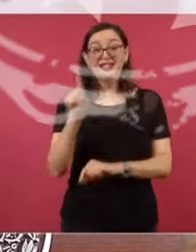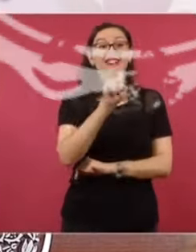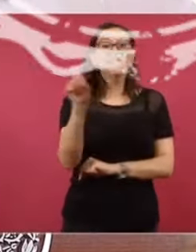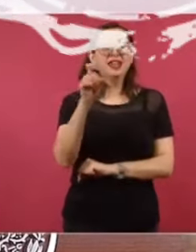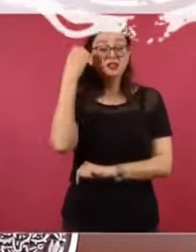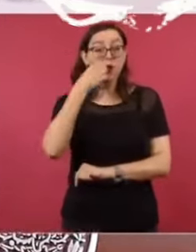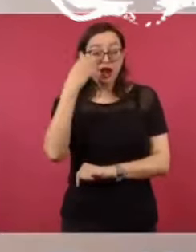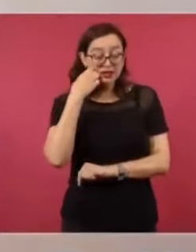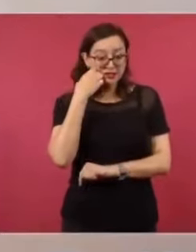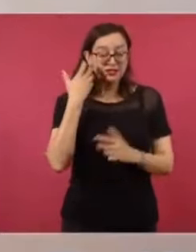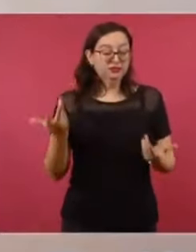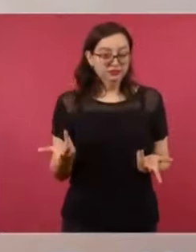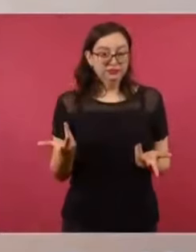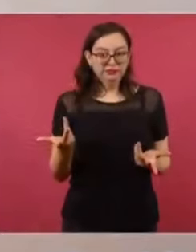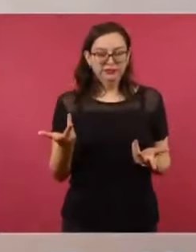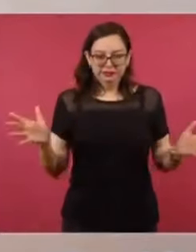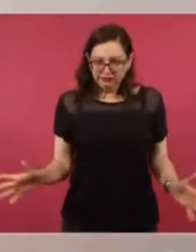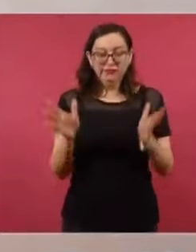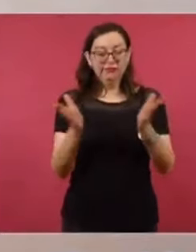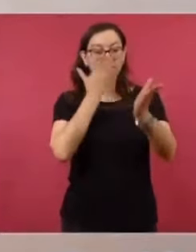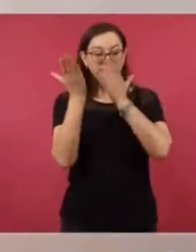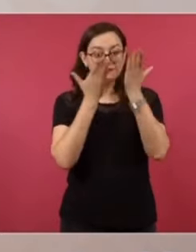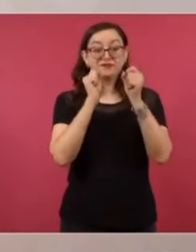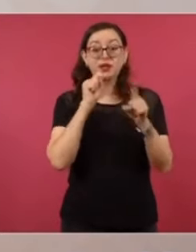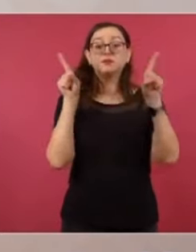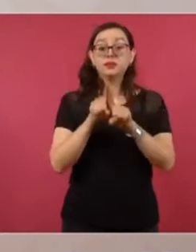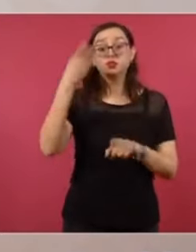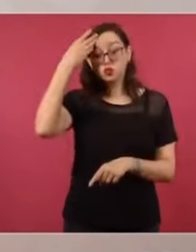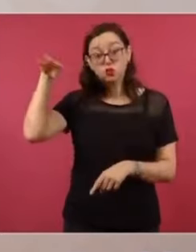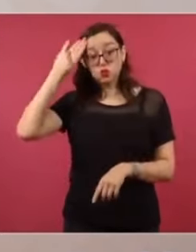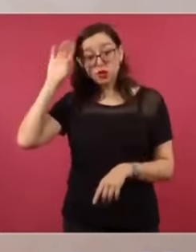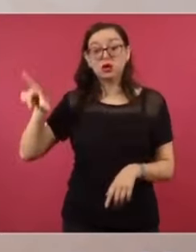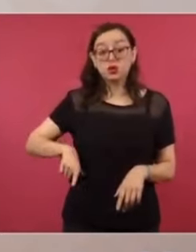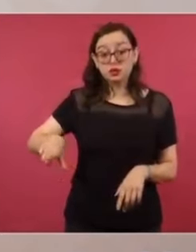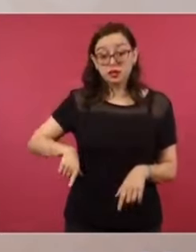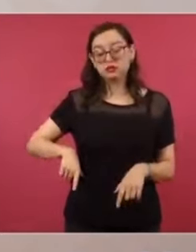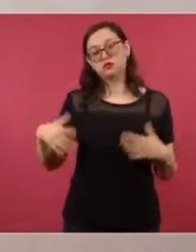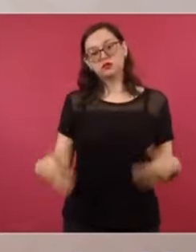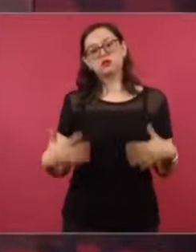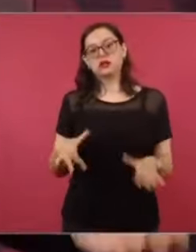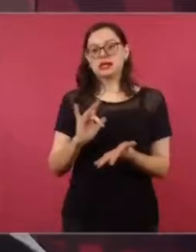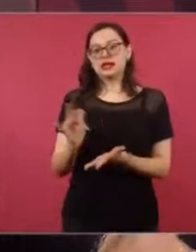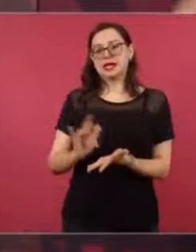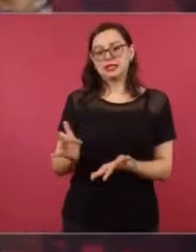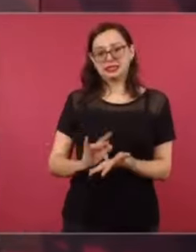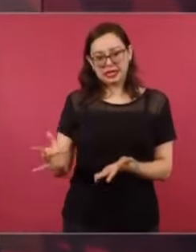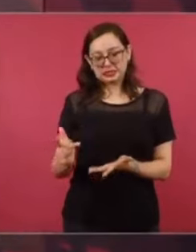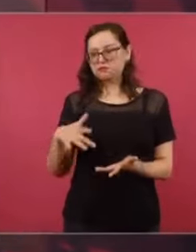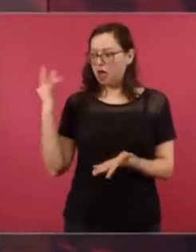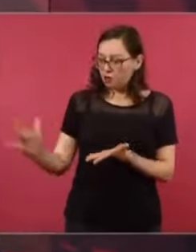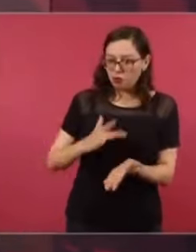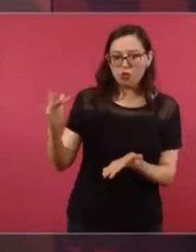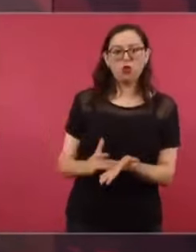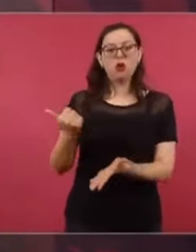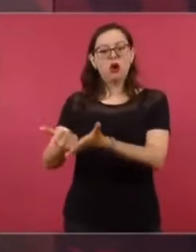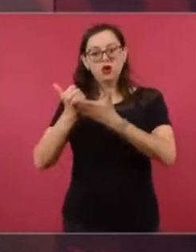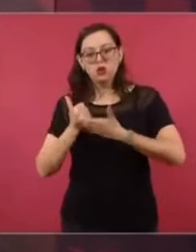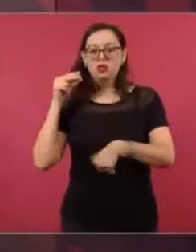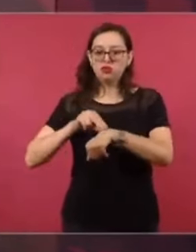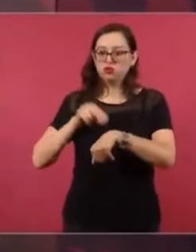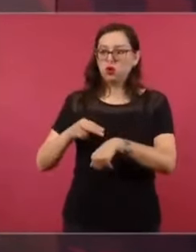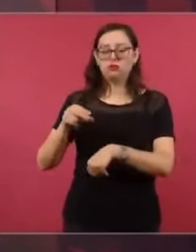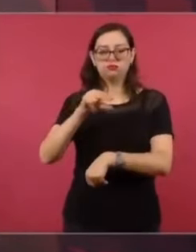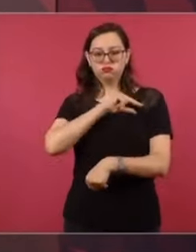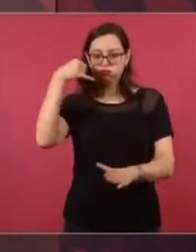Y tenemos que agradecer al gobierno de Cuba, al pueblo hermano de Cuba, que nos han ayudado con